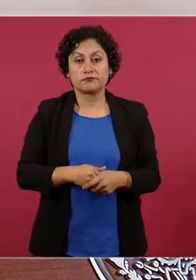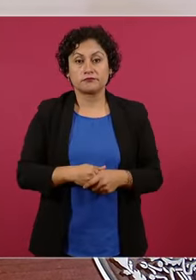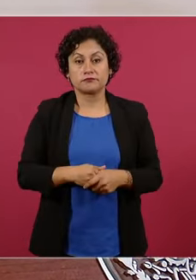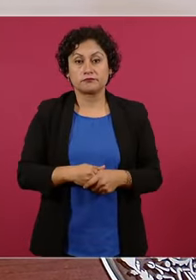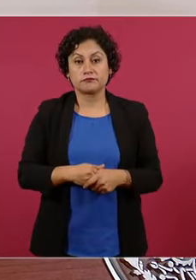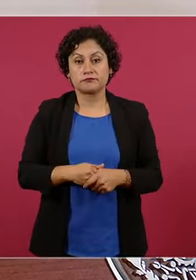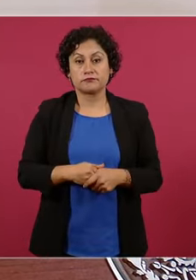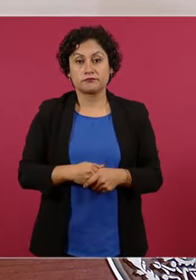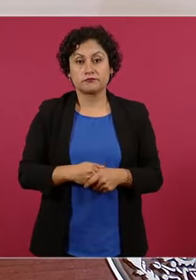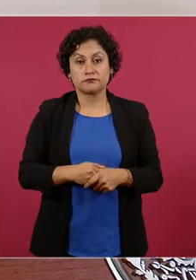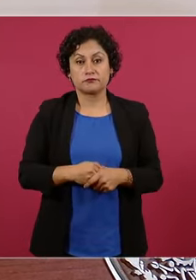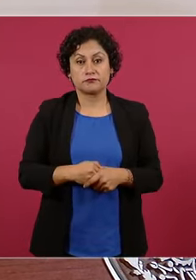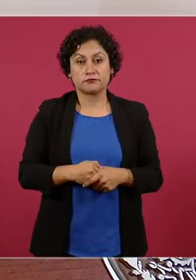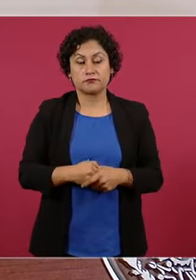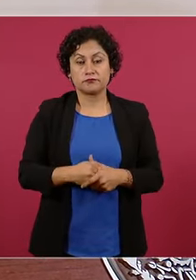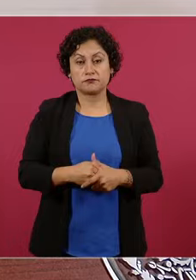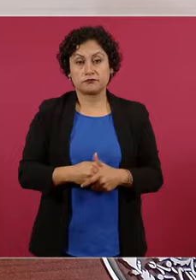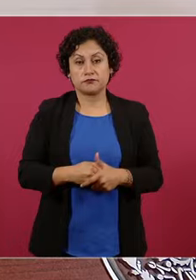pues